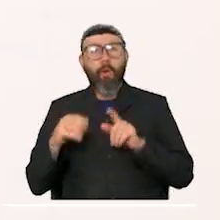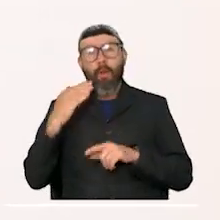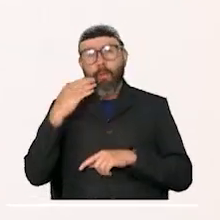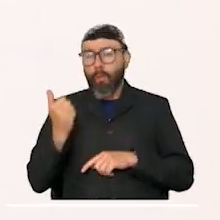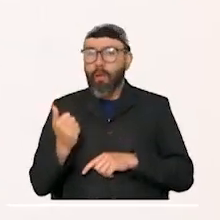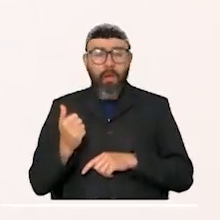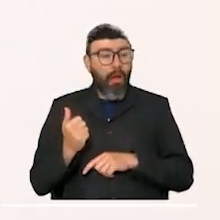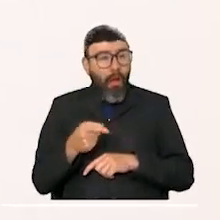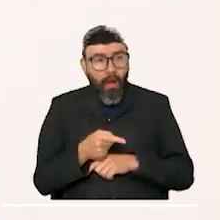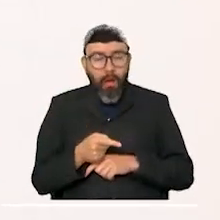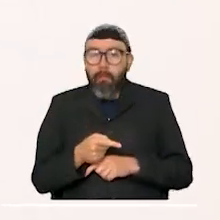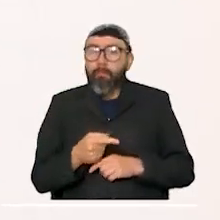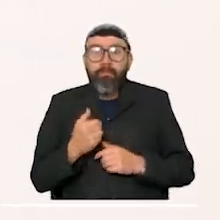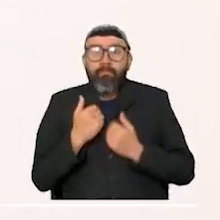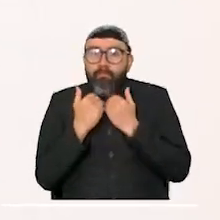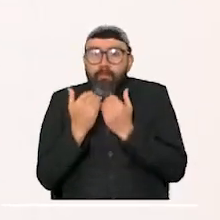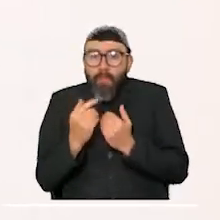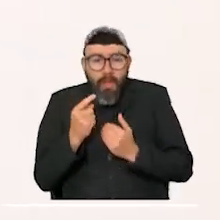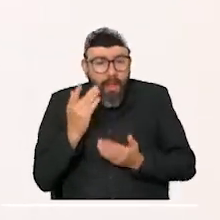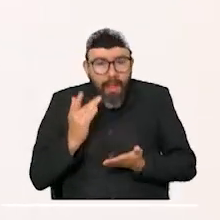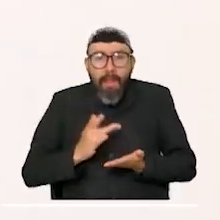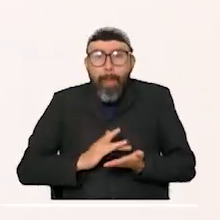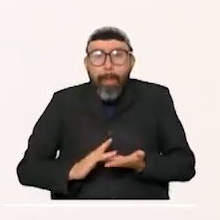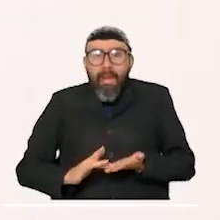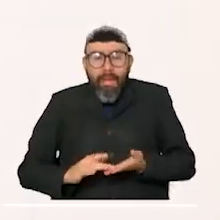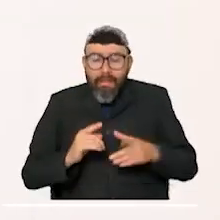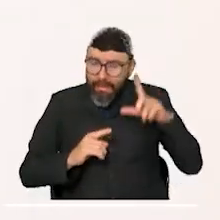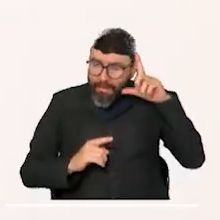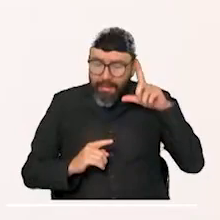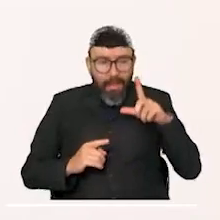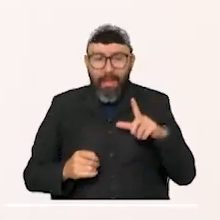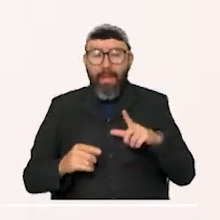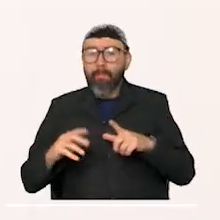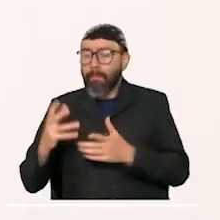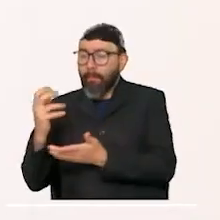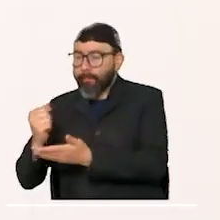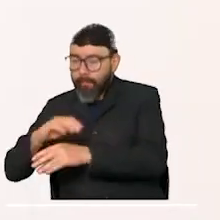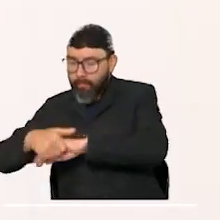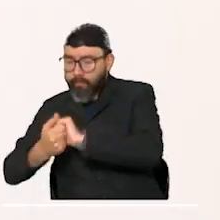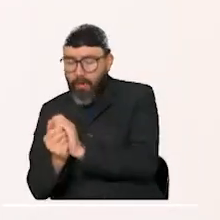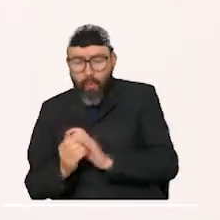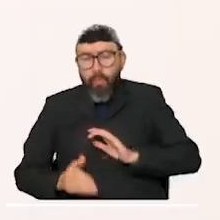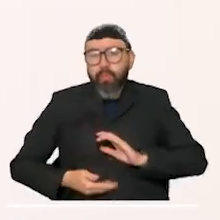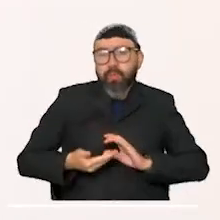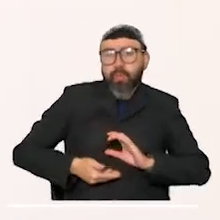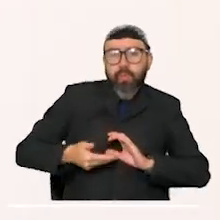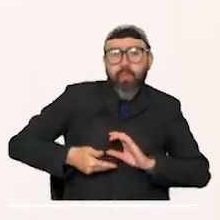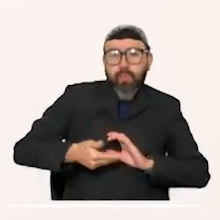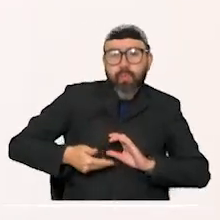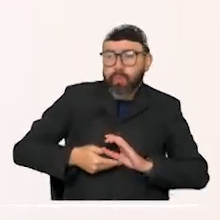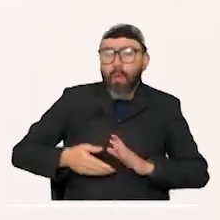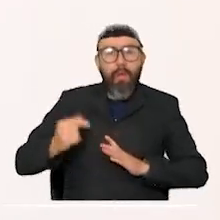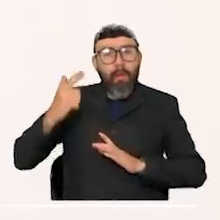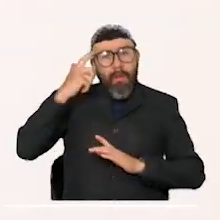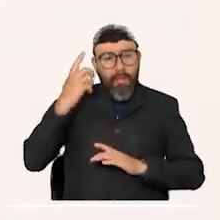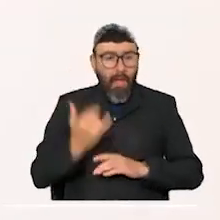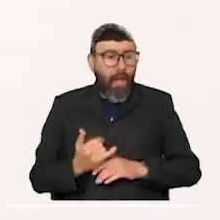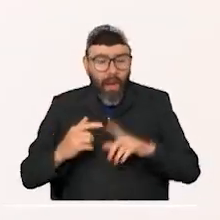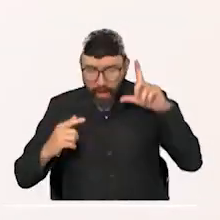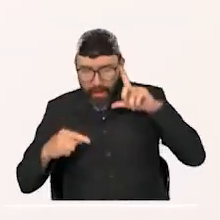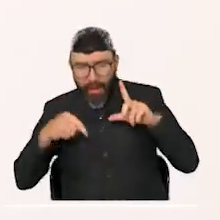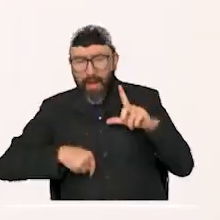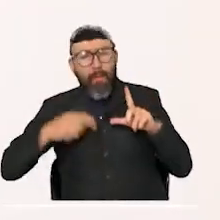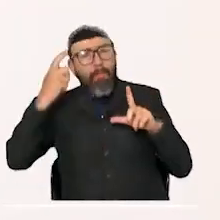hacerse la limpieza de los genitales que utilizan múltiples jabones duchas vaginales que piensan que la zona genital es un área